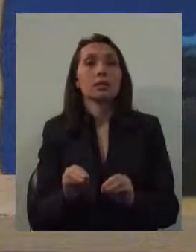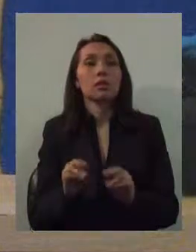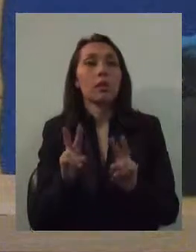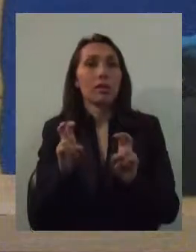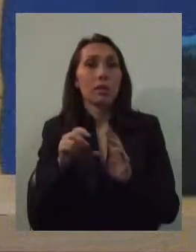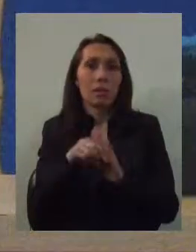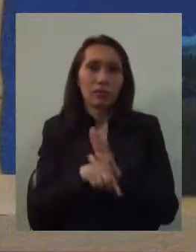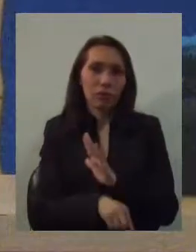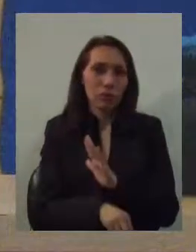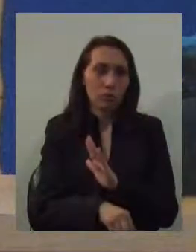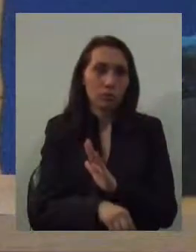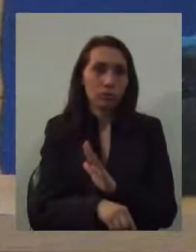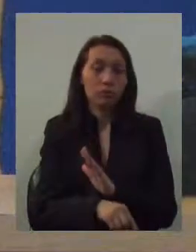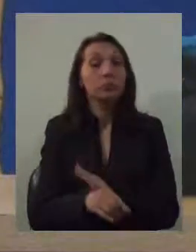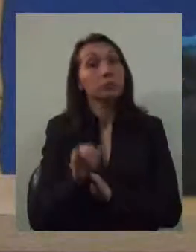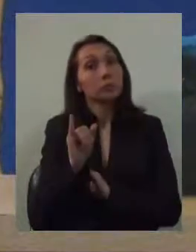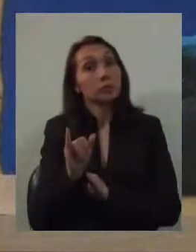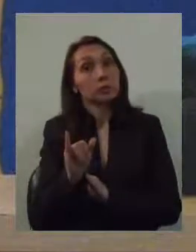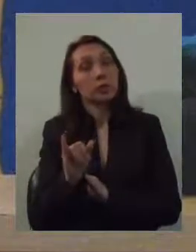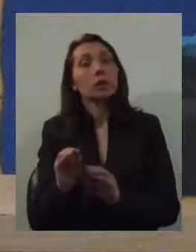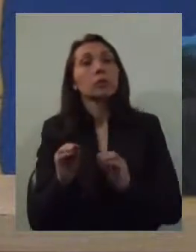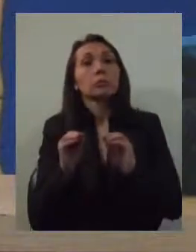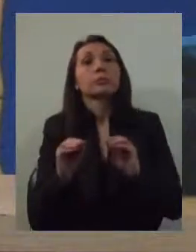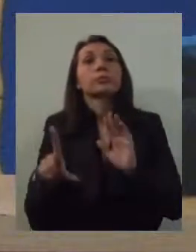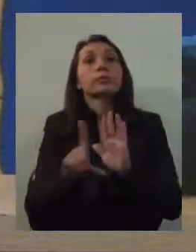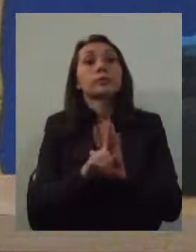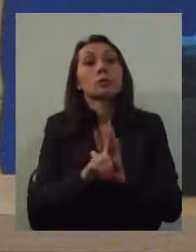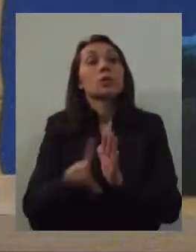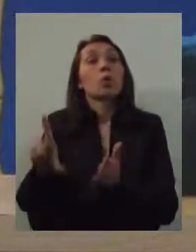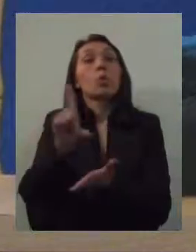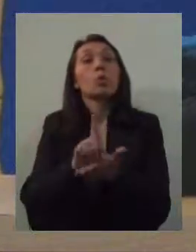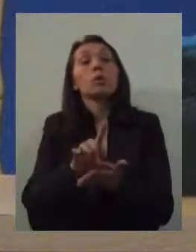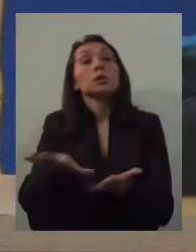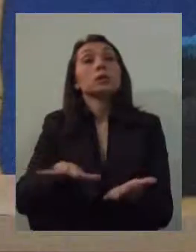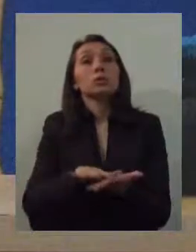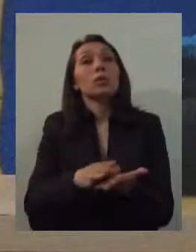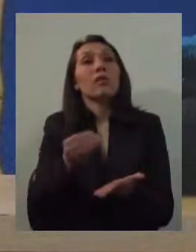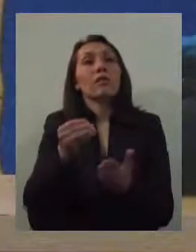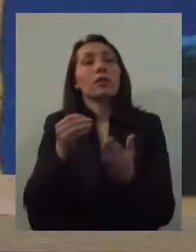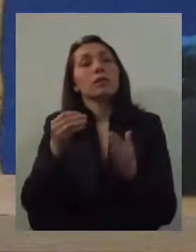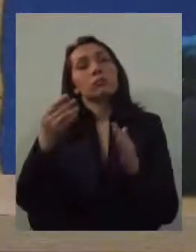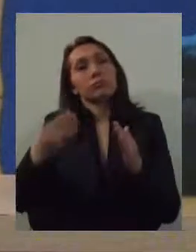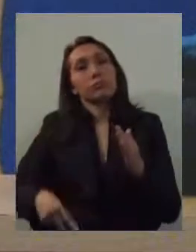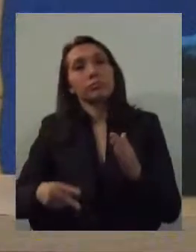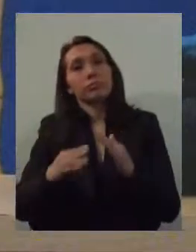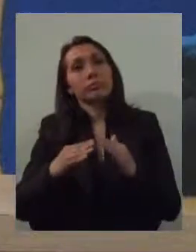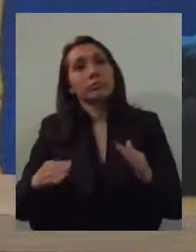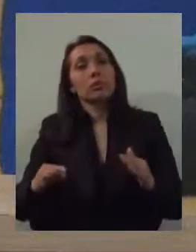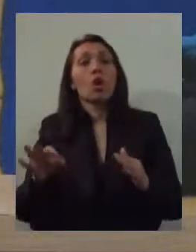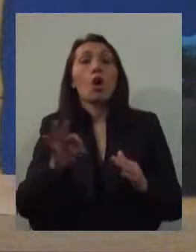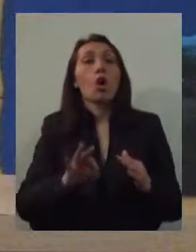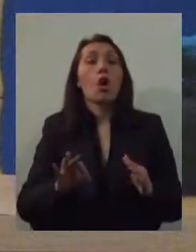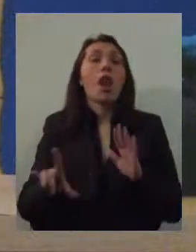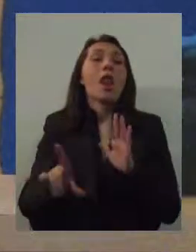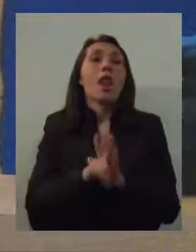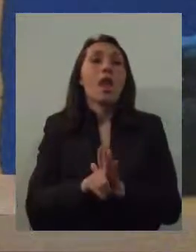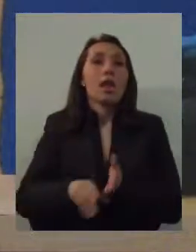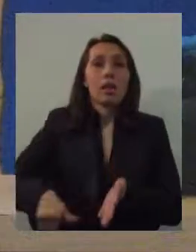asunto. Si se aplicó la ley del lugar de situación del bien inmueble o se aplicó la ley del